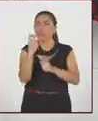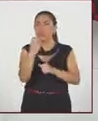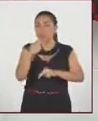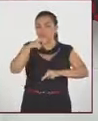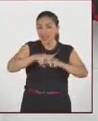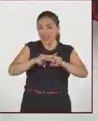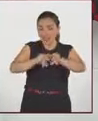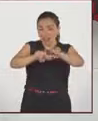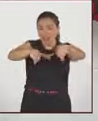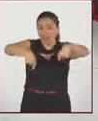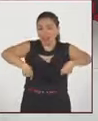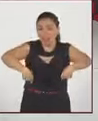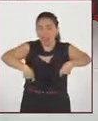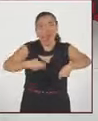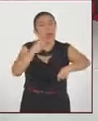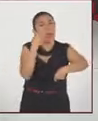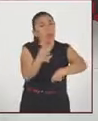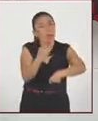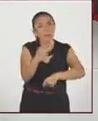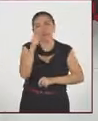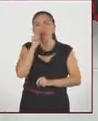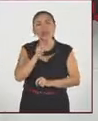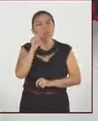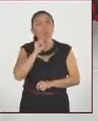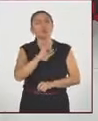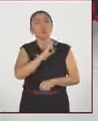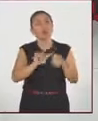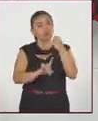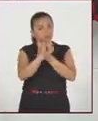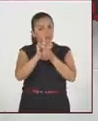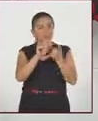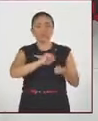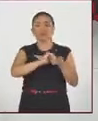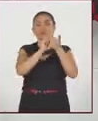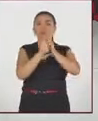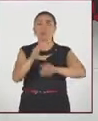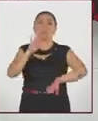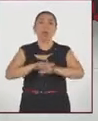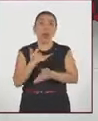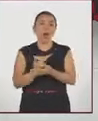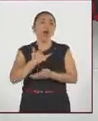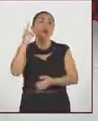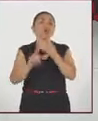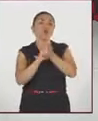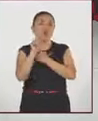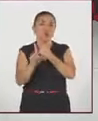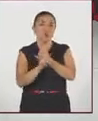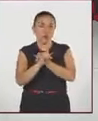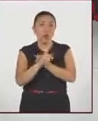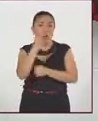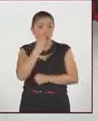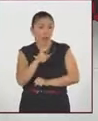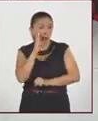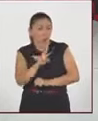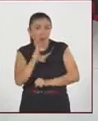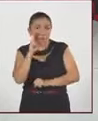sentado en W. Siempre este sí puede llegar a condicionar una patología ortopédica y se ve frecuentemente,